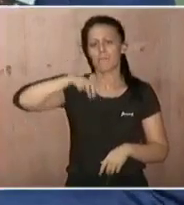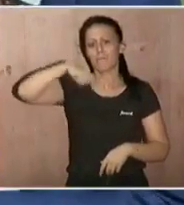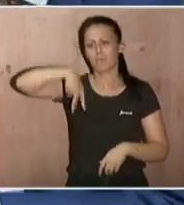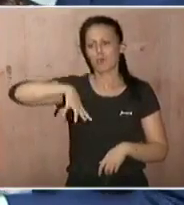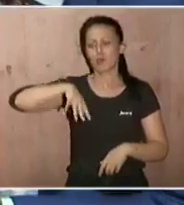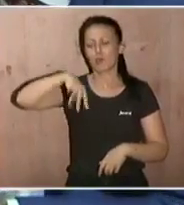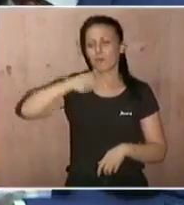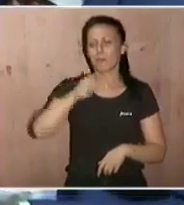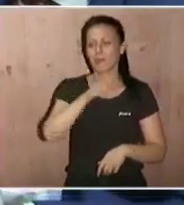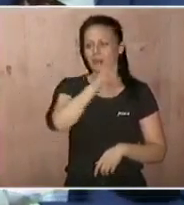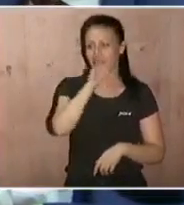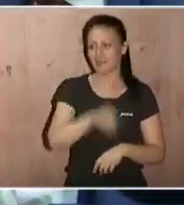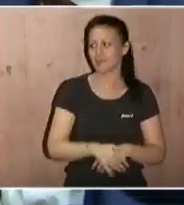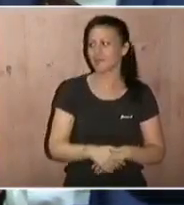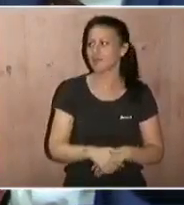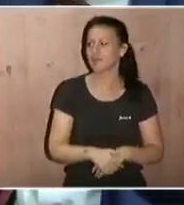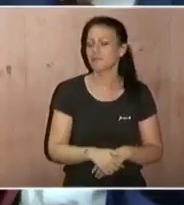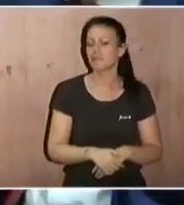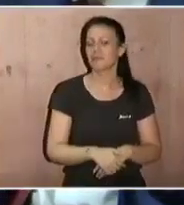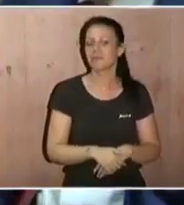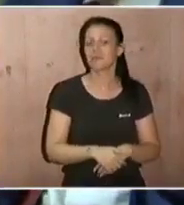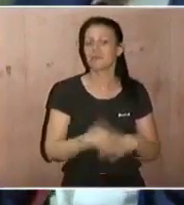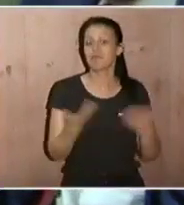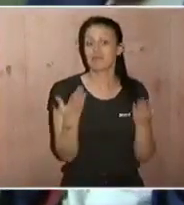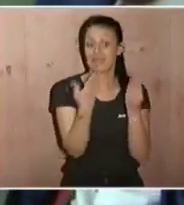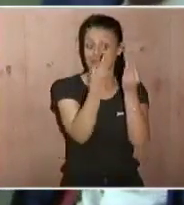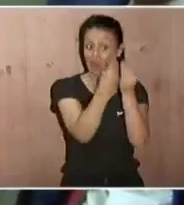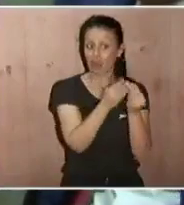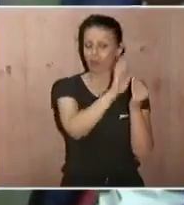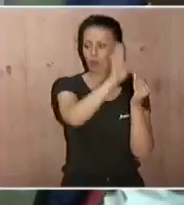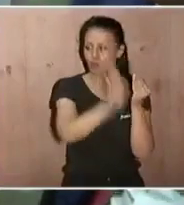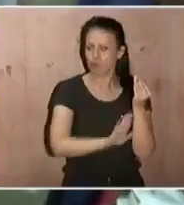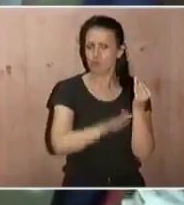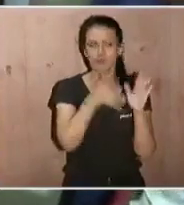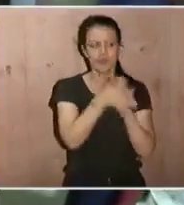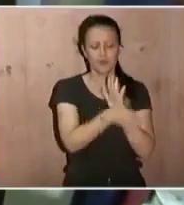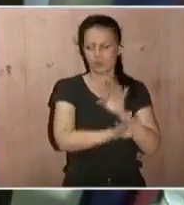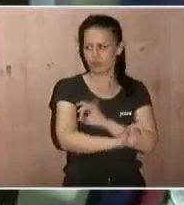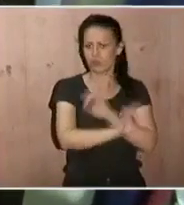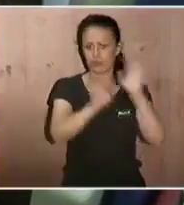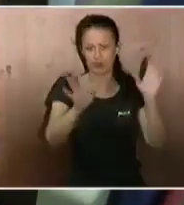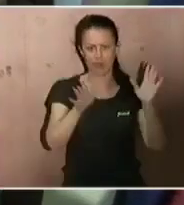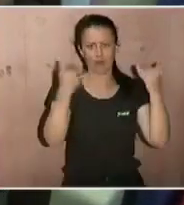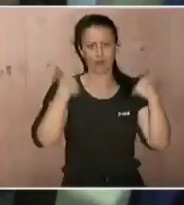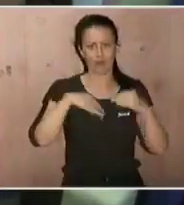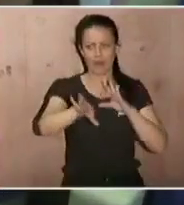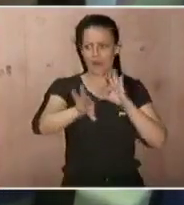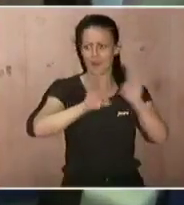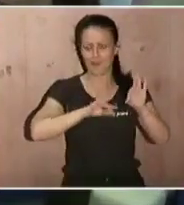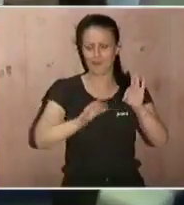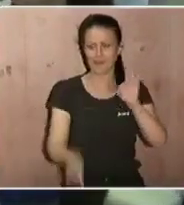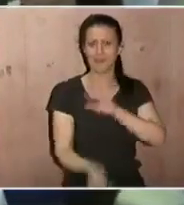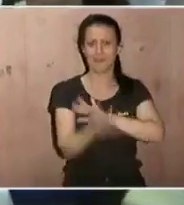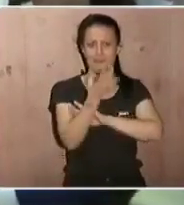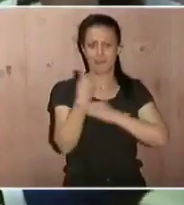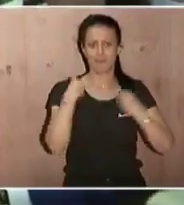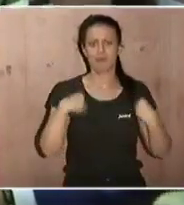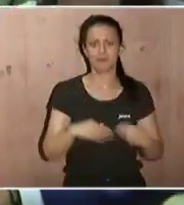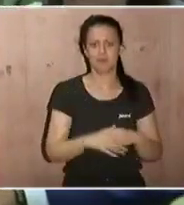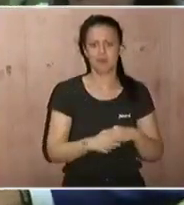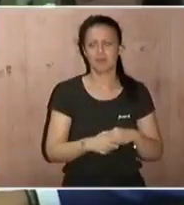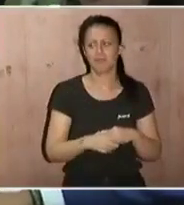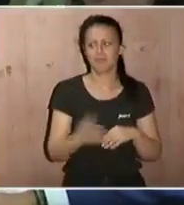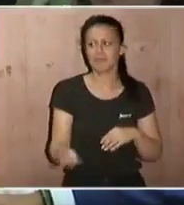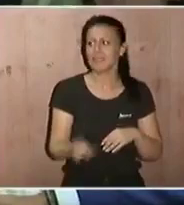Mateo. Este último dato resulta decisivo para explicar tan feliz iniciativa. La